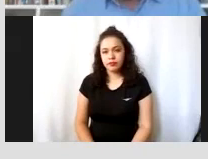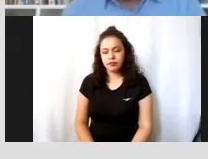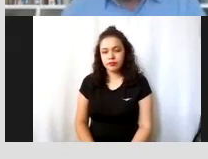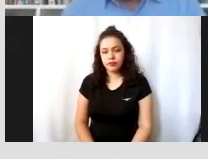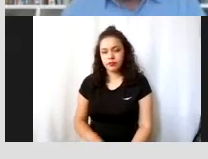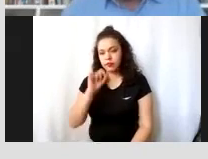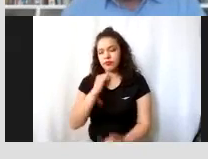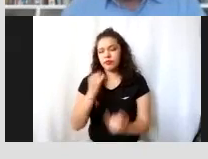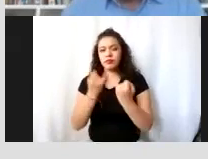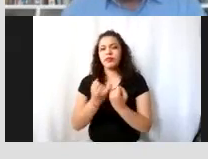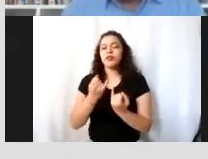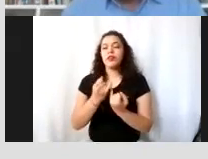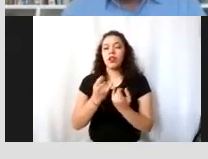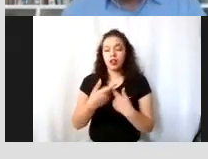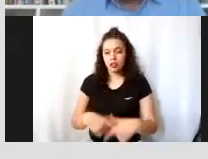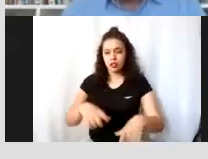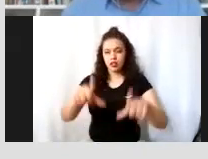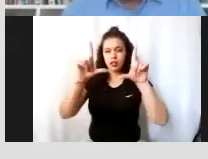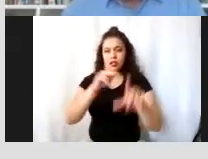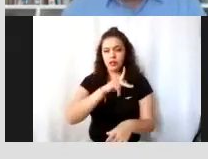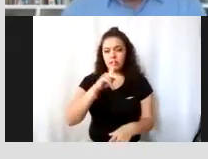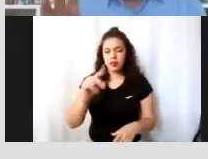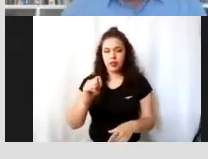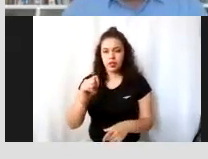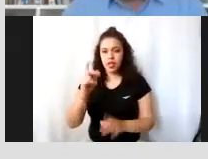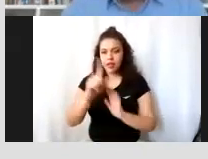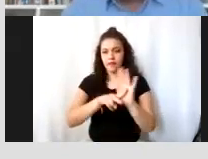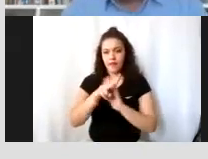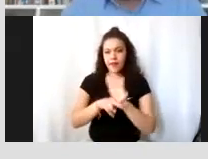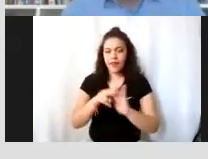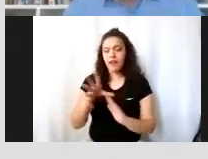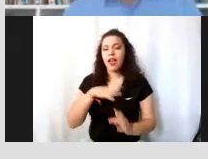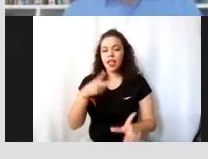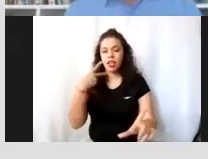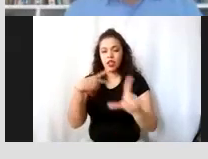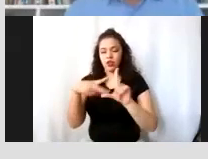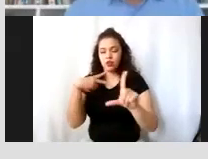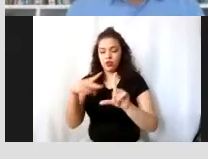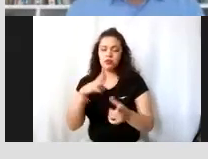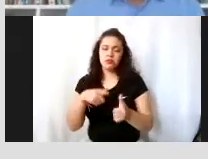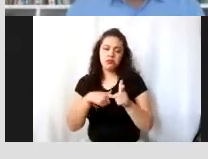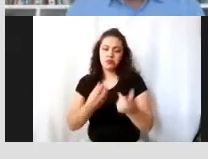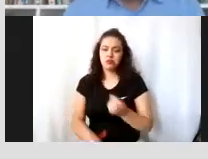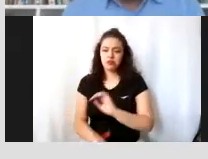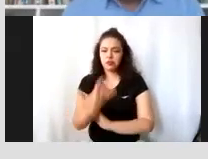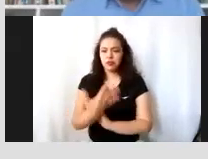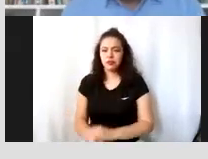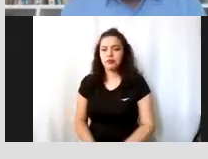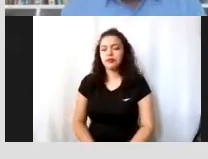disponible esta presentación en el video contado. Okay. Muchas